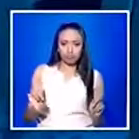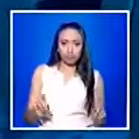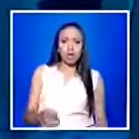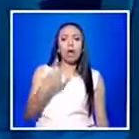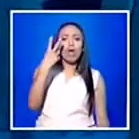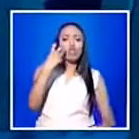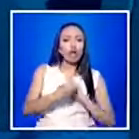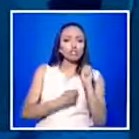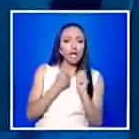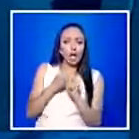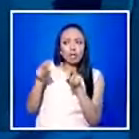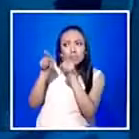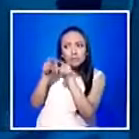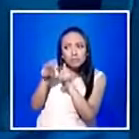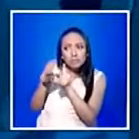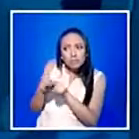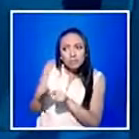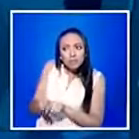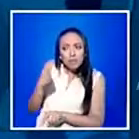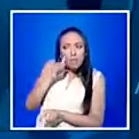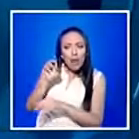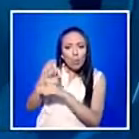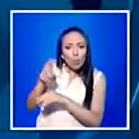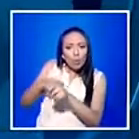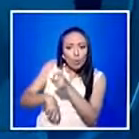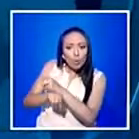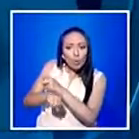años consecutivos en la selección nacional.